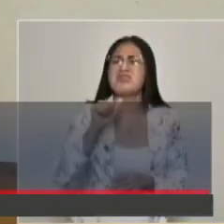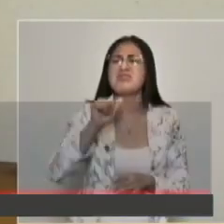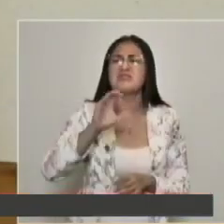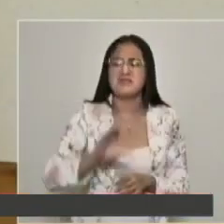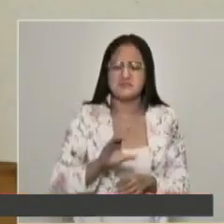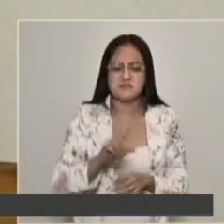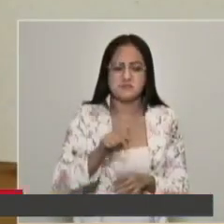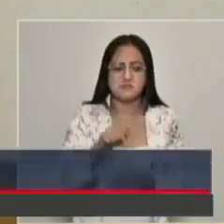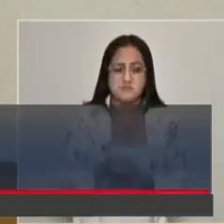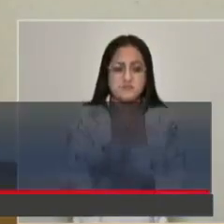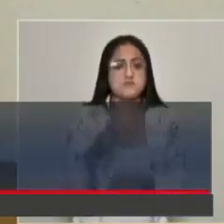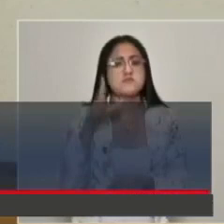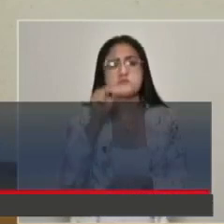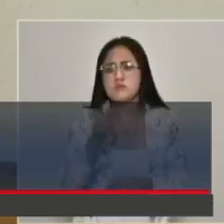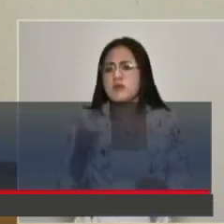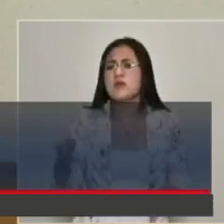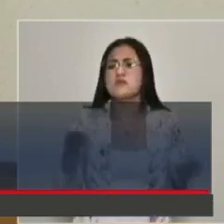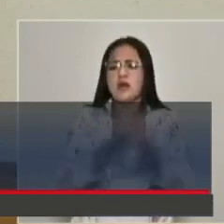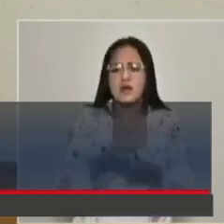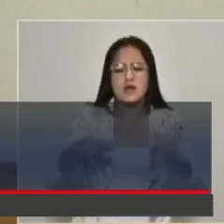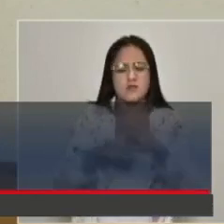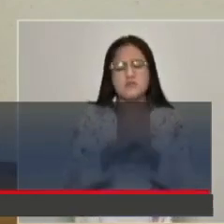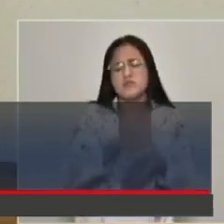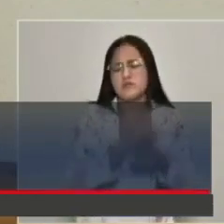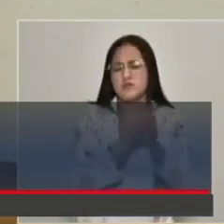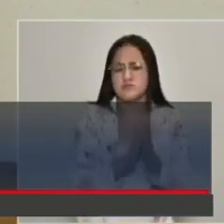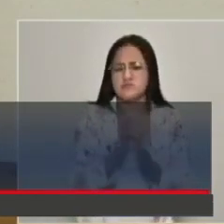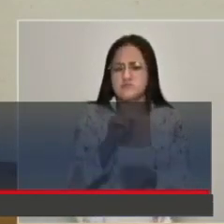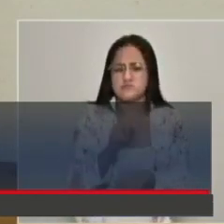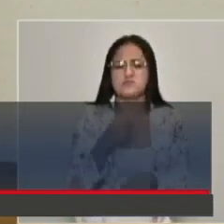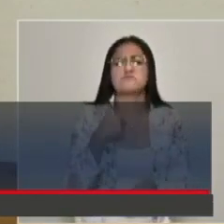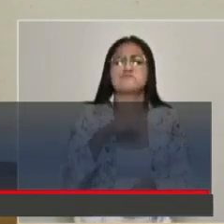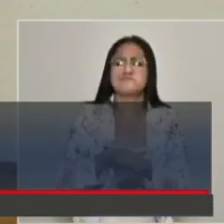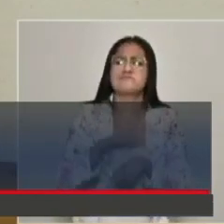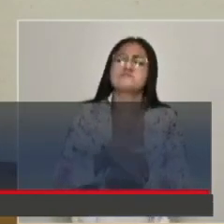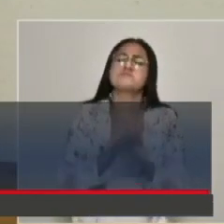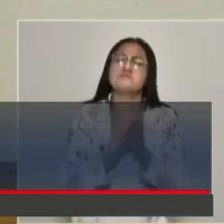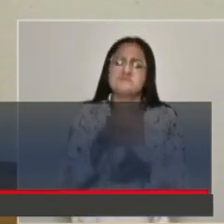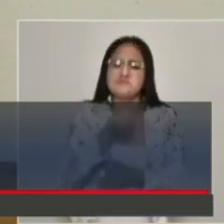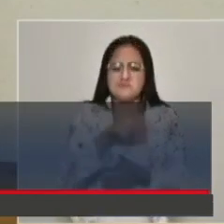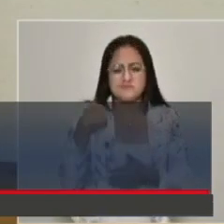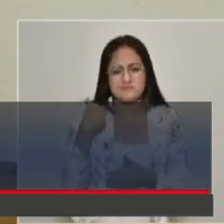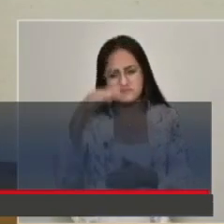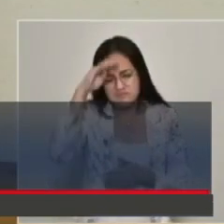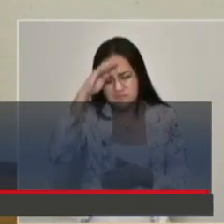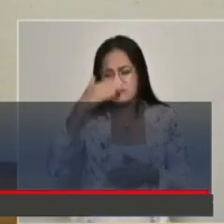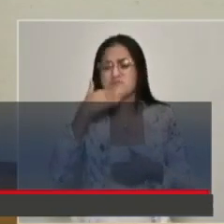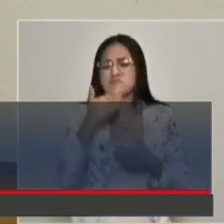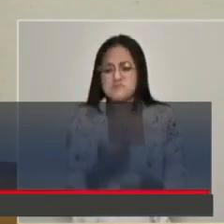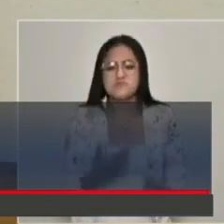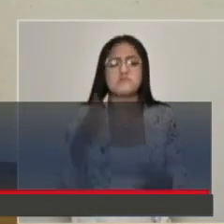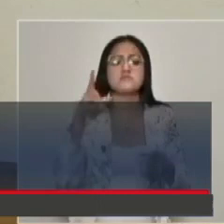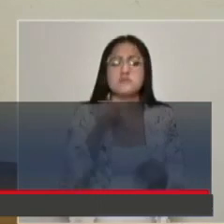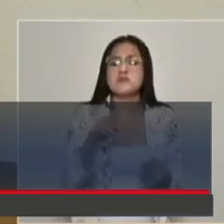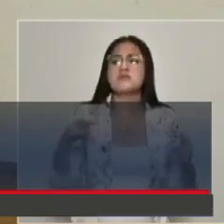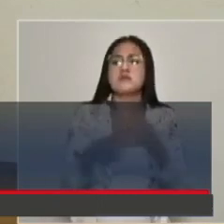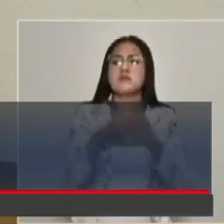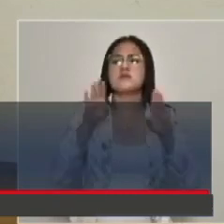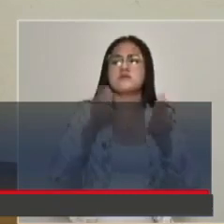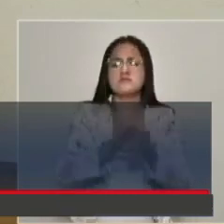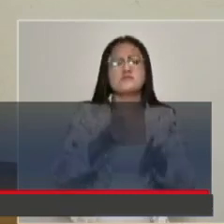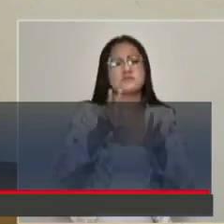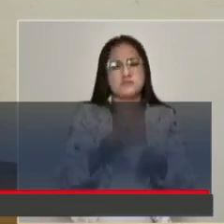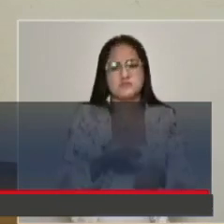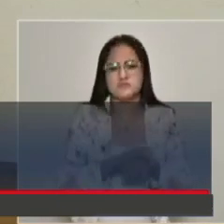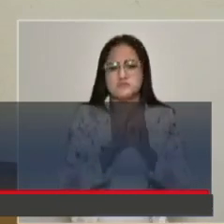y que no bloqueen carreteras lo llamo a la reflexión para que no bloqueen carreteras